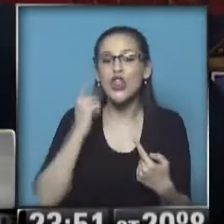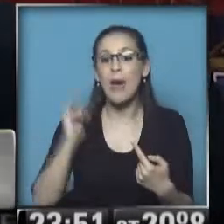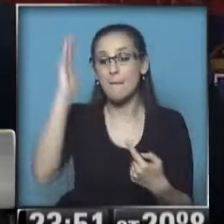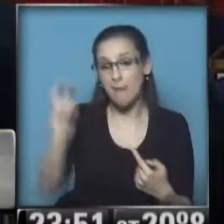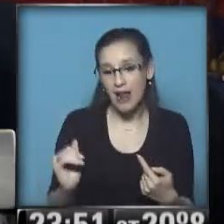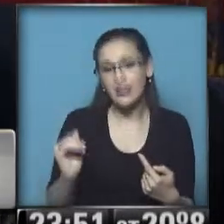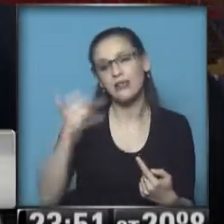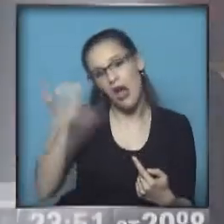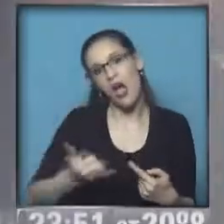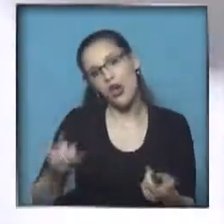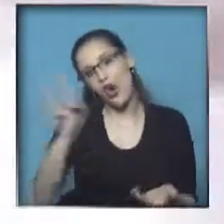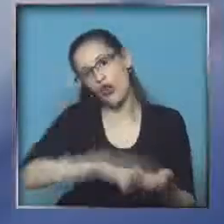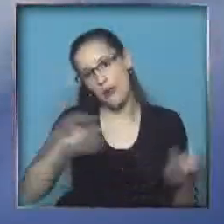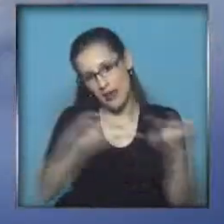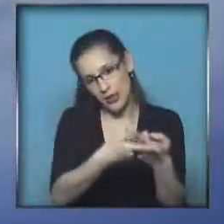revancha.